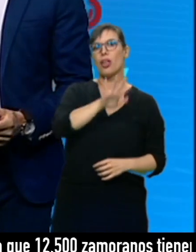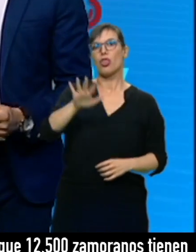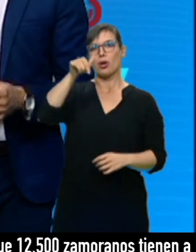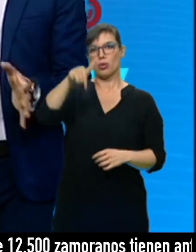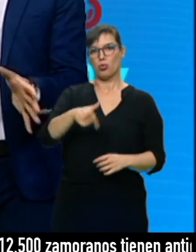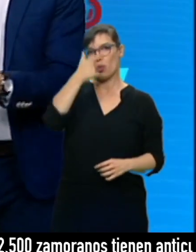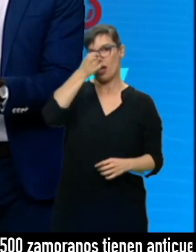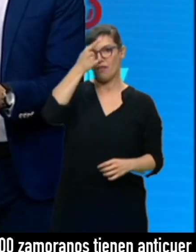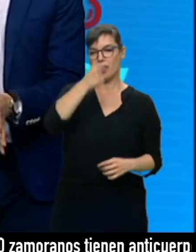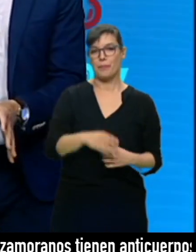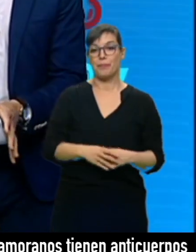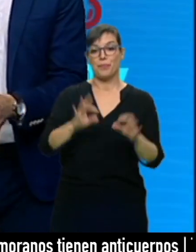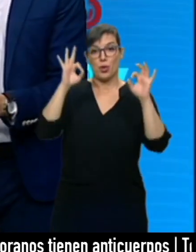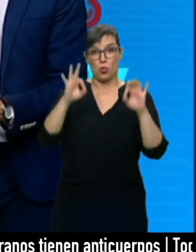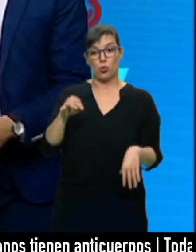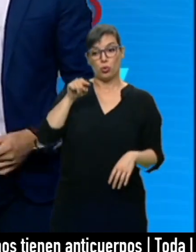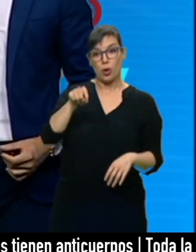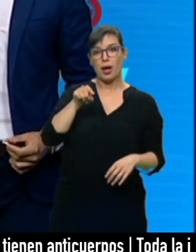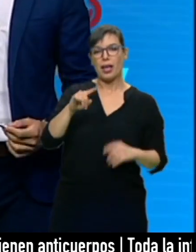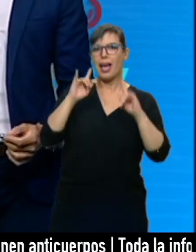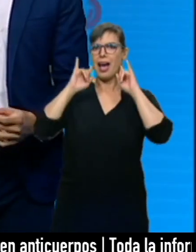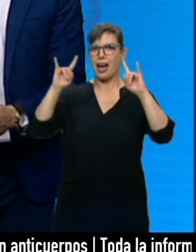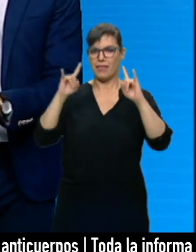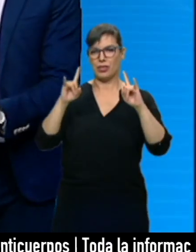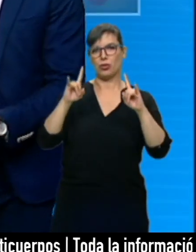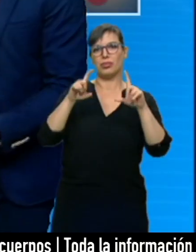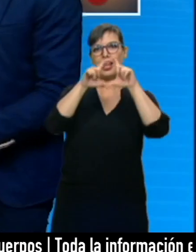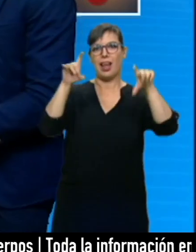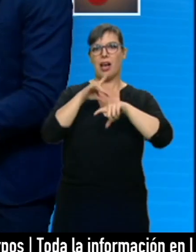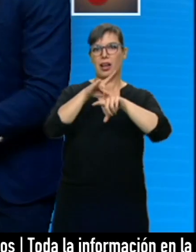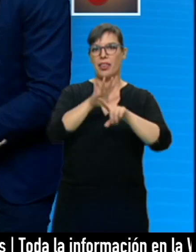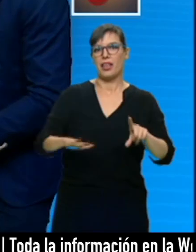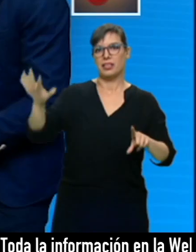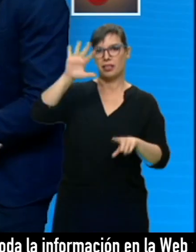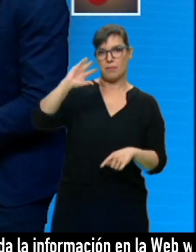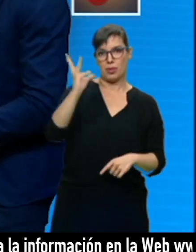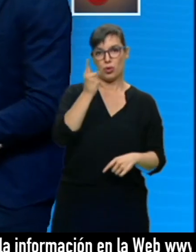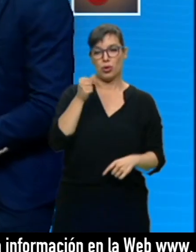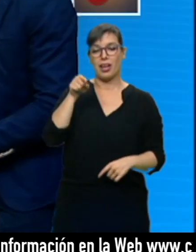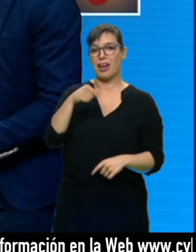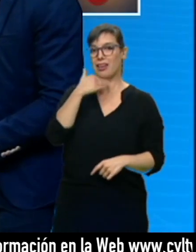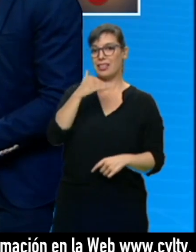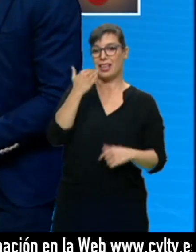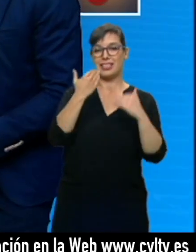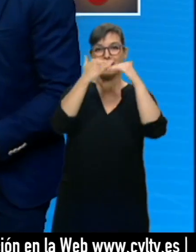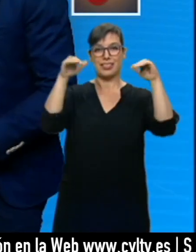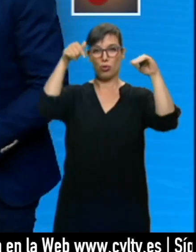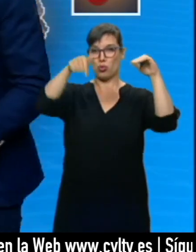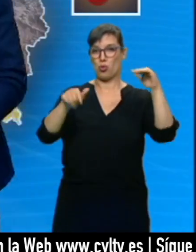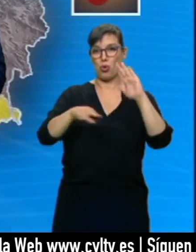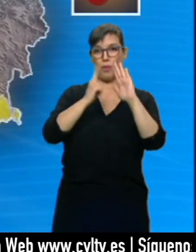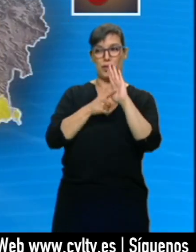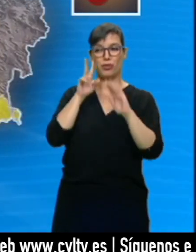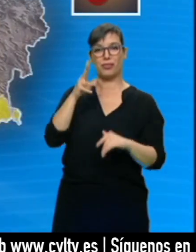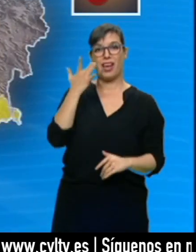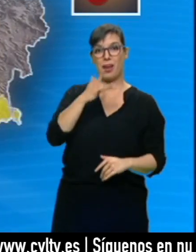sur de Ávila. Precisamente allí están activos los avisos de la Agencia Estatal de Meteorología en prácticamente toda la mitad sur de la comunidad y van a